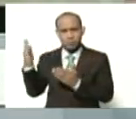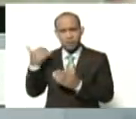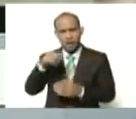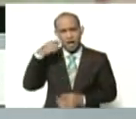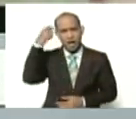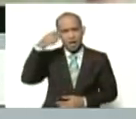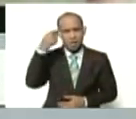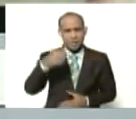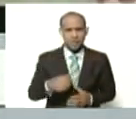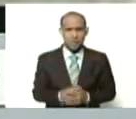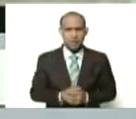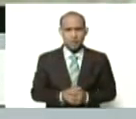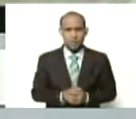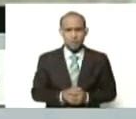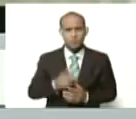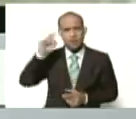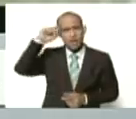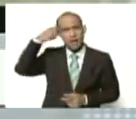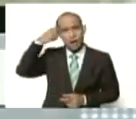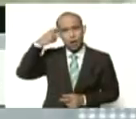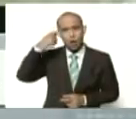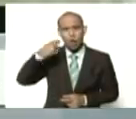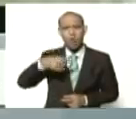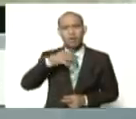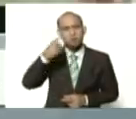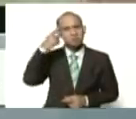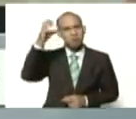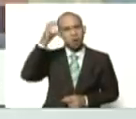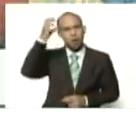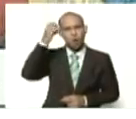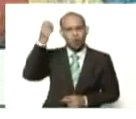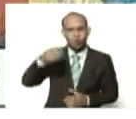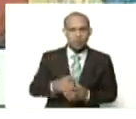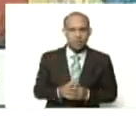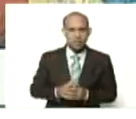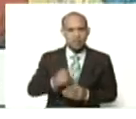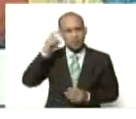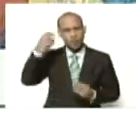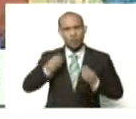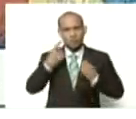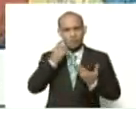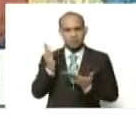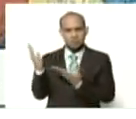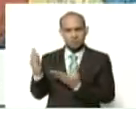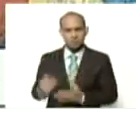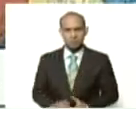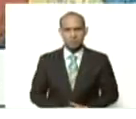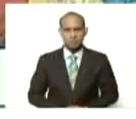un videíto. Recordar es hacer conciencia, recordar es vivir. Adelante.